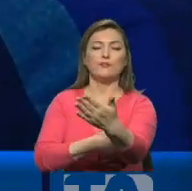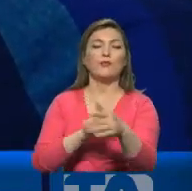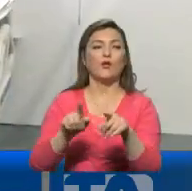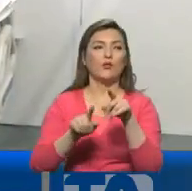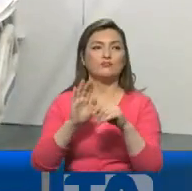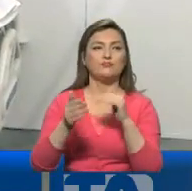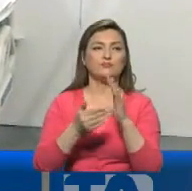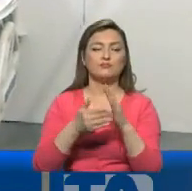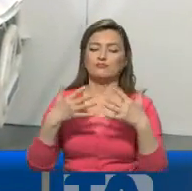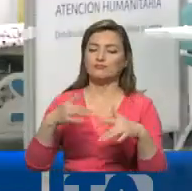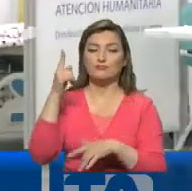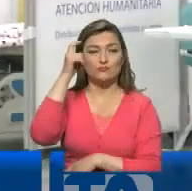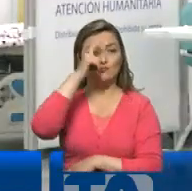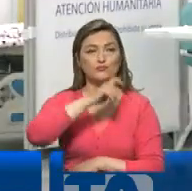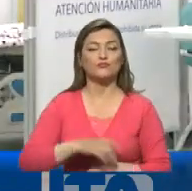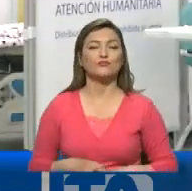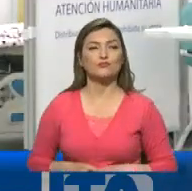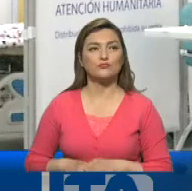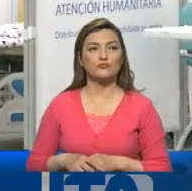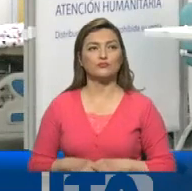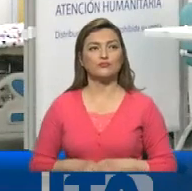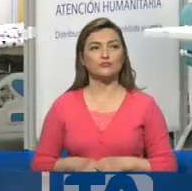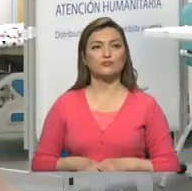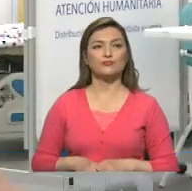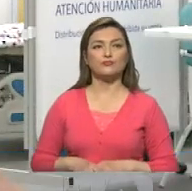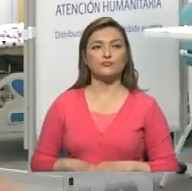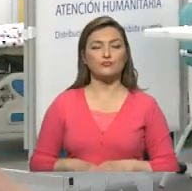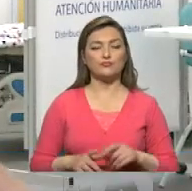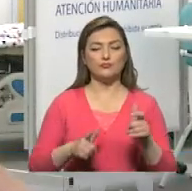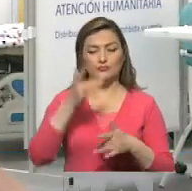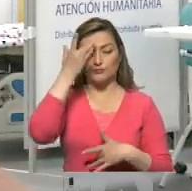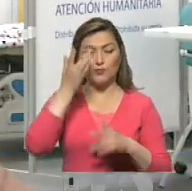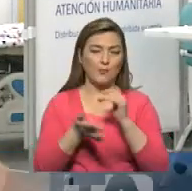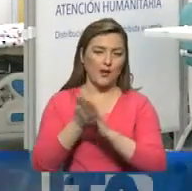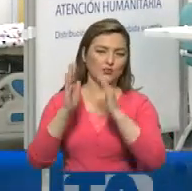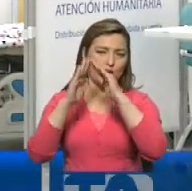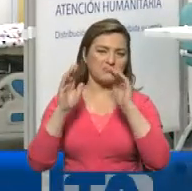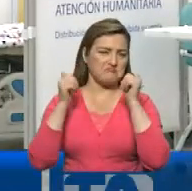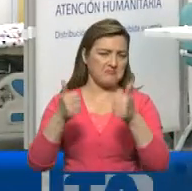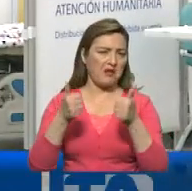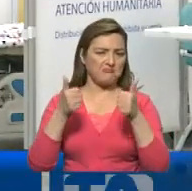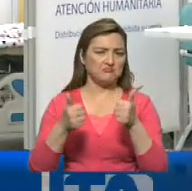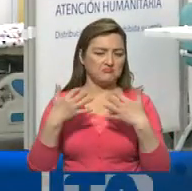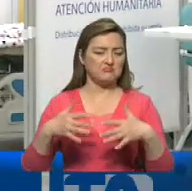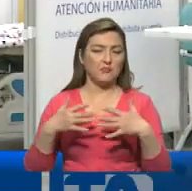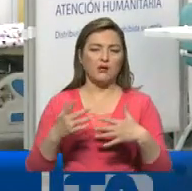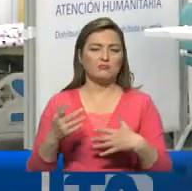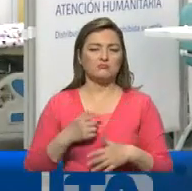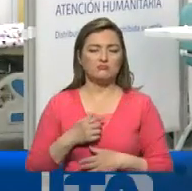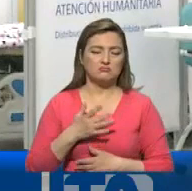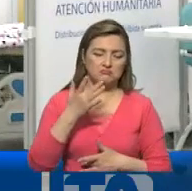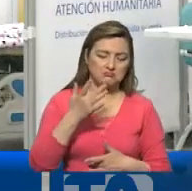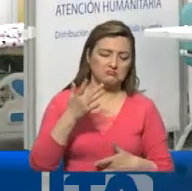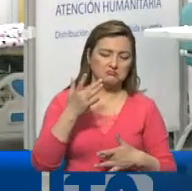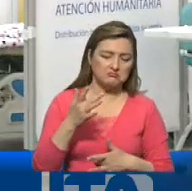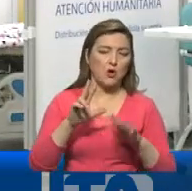ellos nuevamente se complican. Sí, es increíble ver que a pesar de que son pacientes prealta o pacientes que ya pasaron la fase aguda, un porcentaje de un